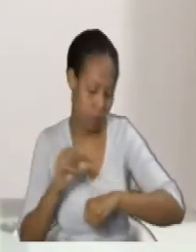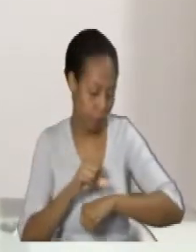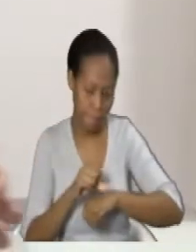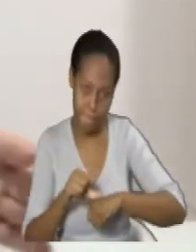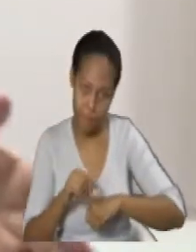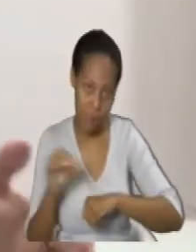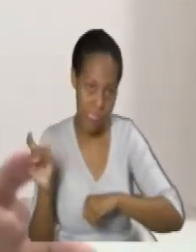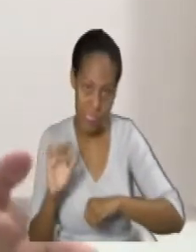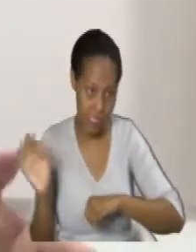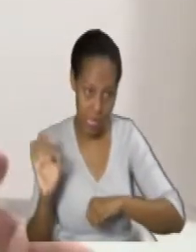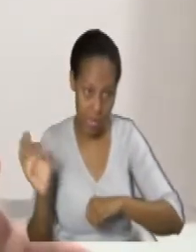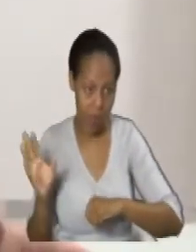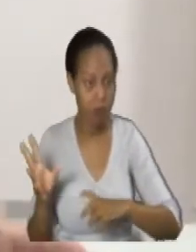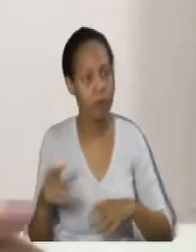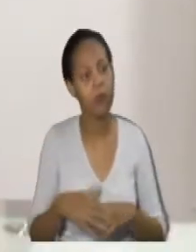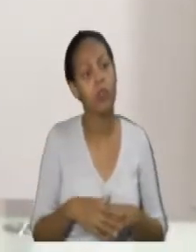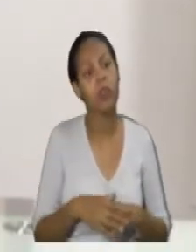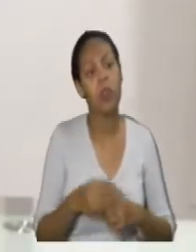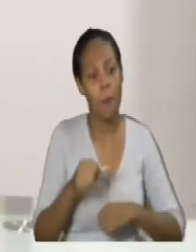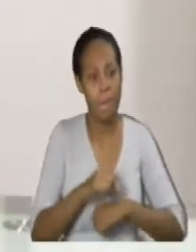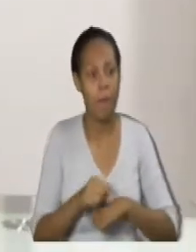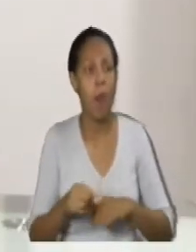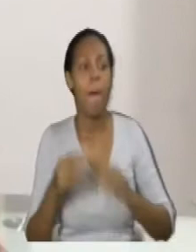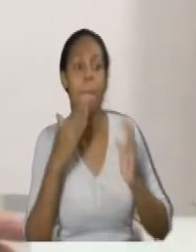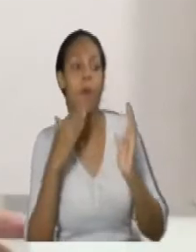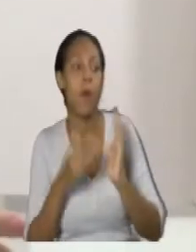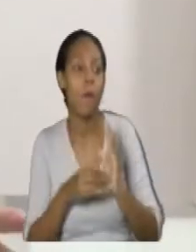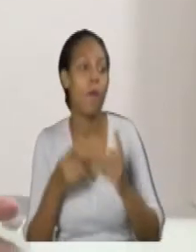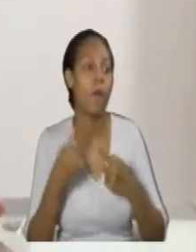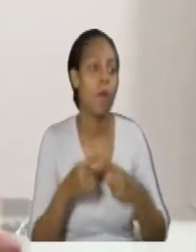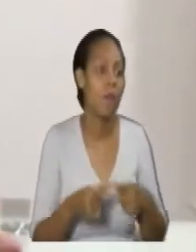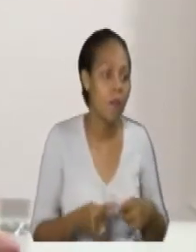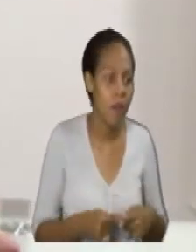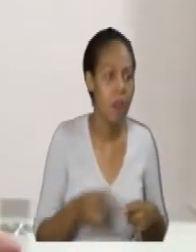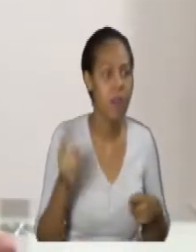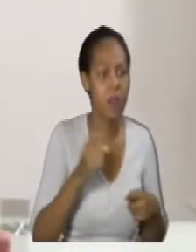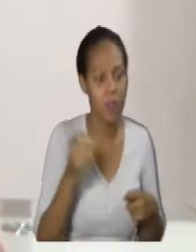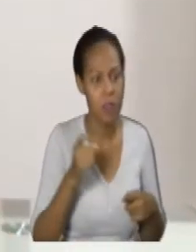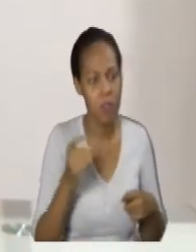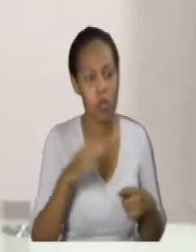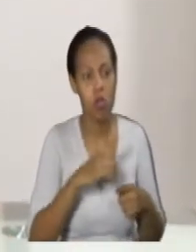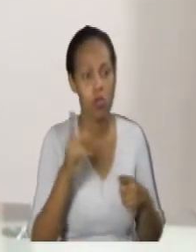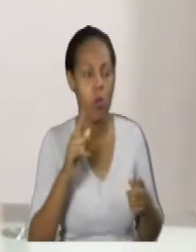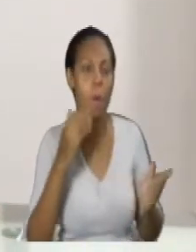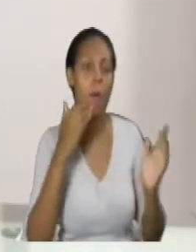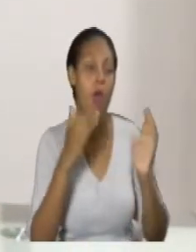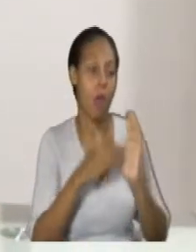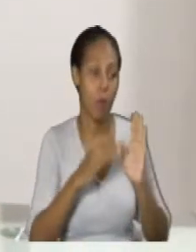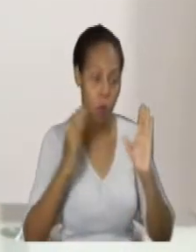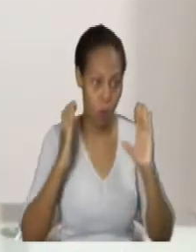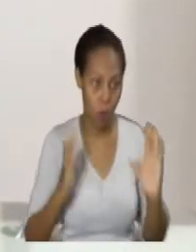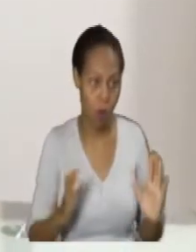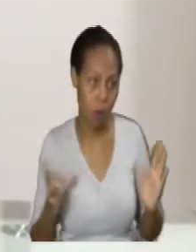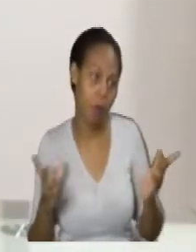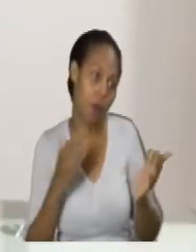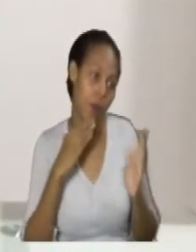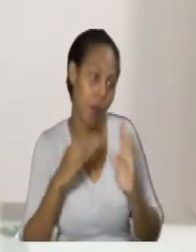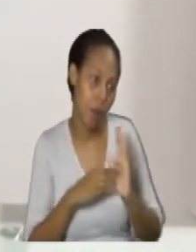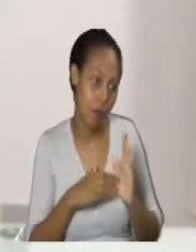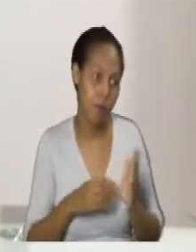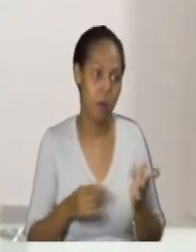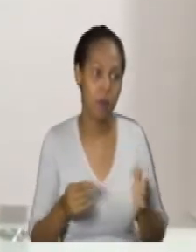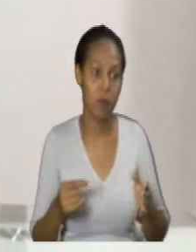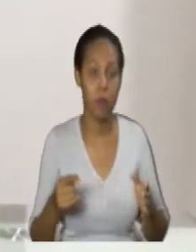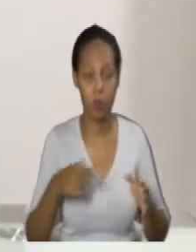los procedimientos invasivos podemos contar con todos los procedimientos de cirugía estética, como cuáles, como